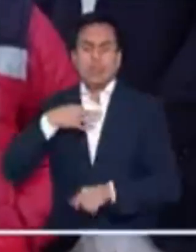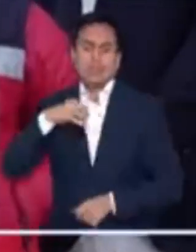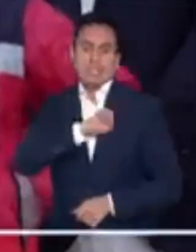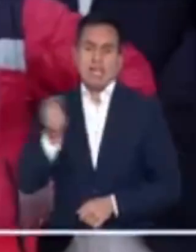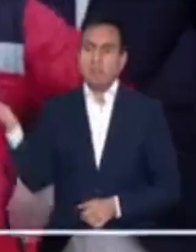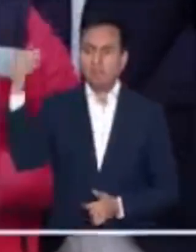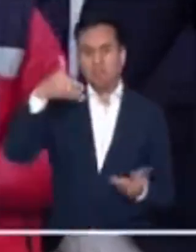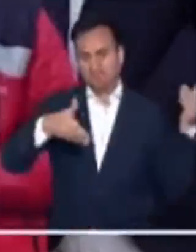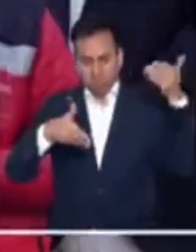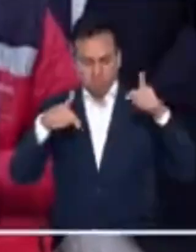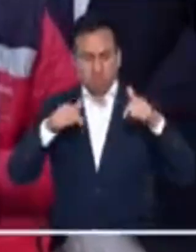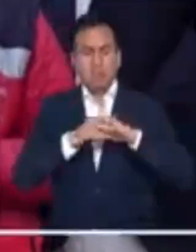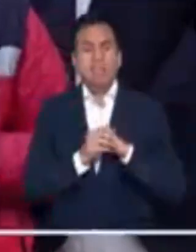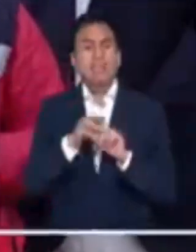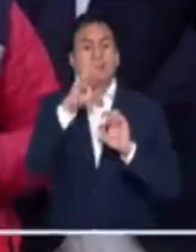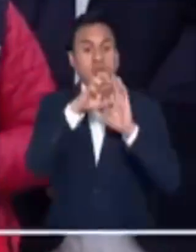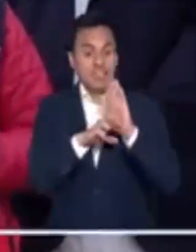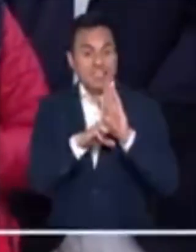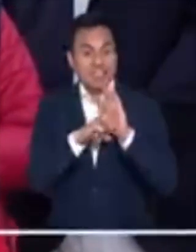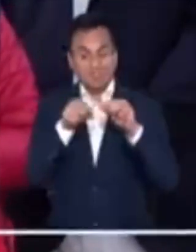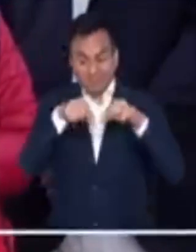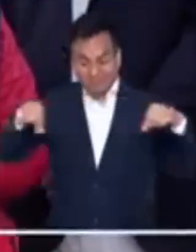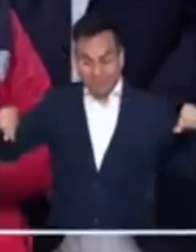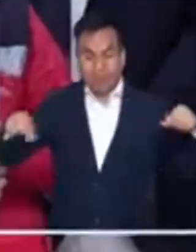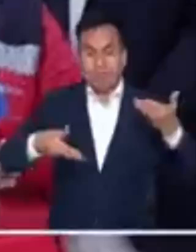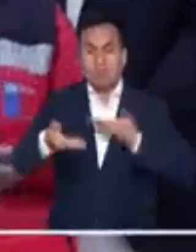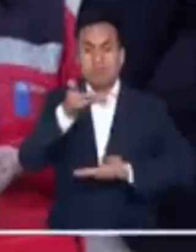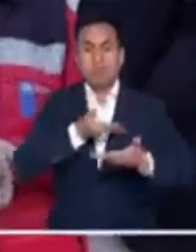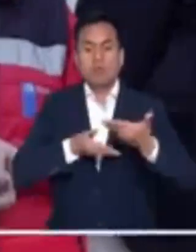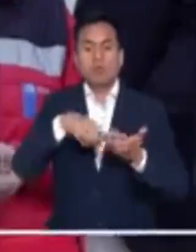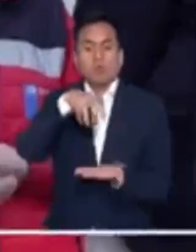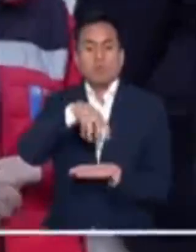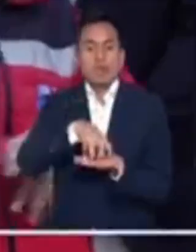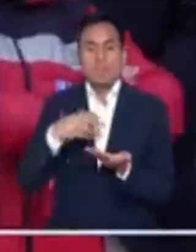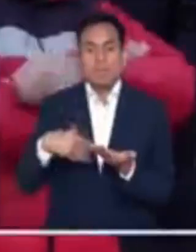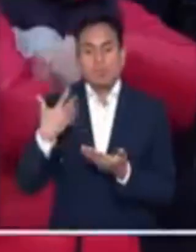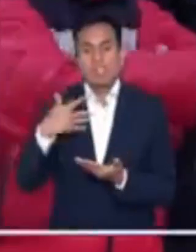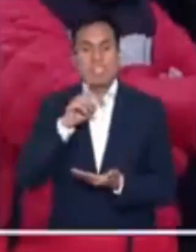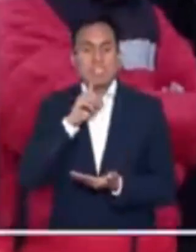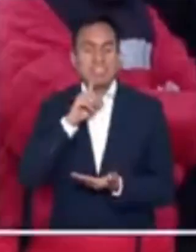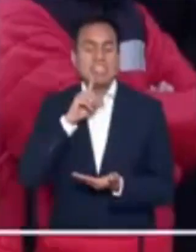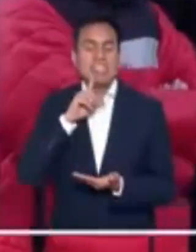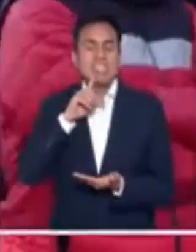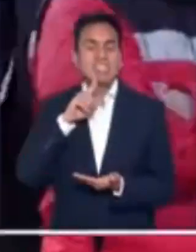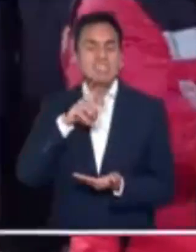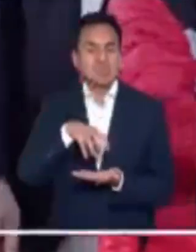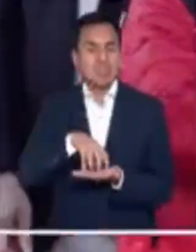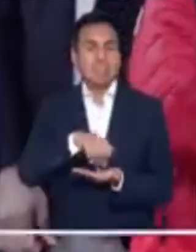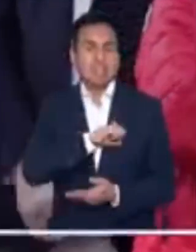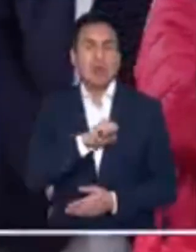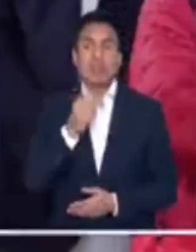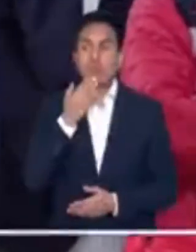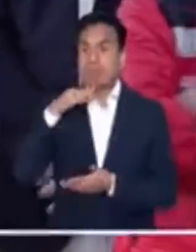Santiago. Este proyecto probablemente es el proyecto de renovación urbana más importante que tiene nuestra ciudad y también el